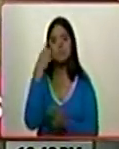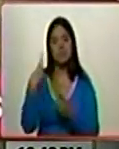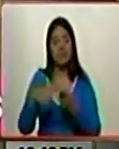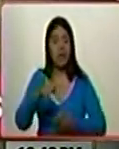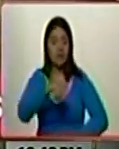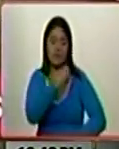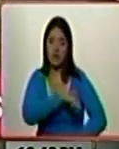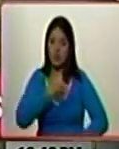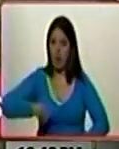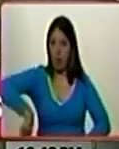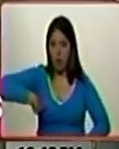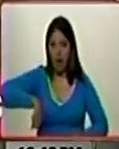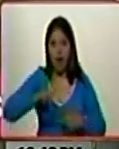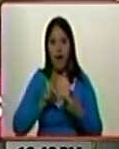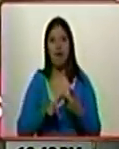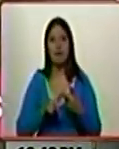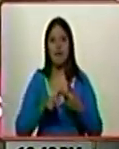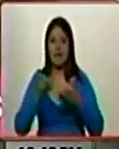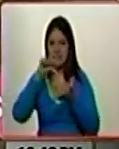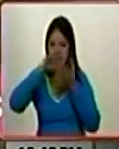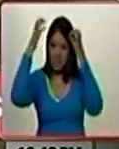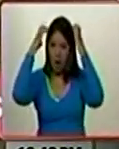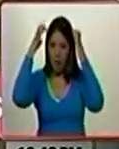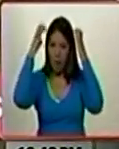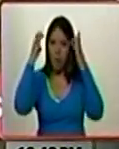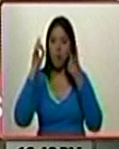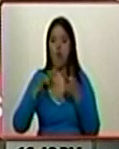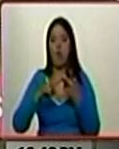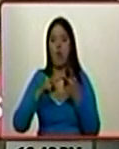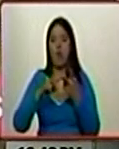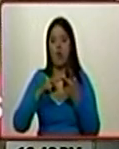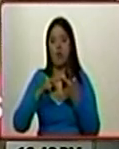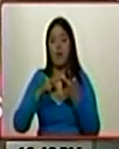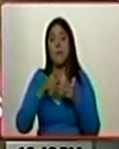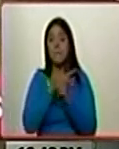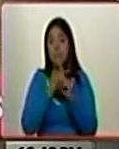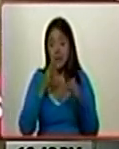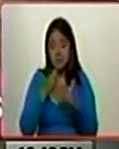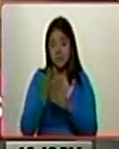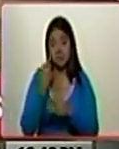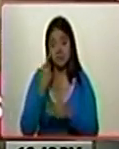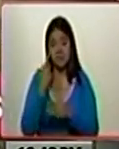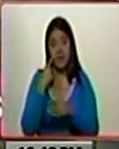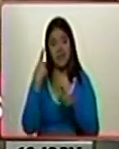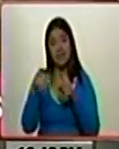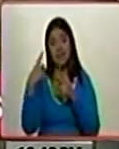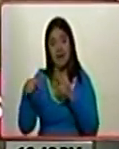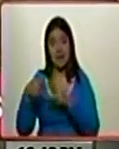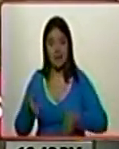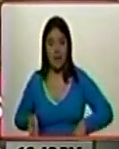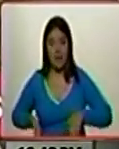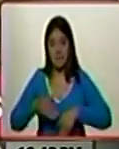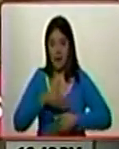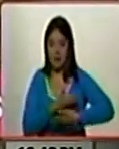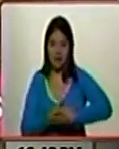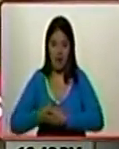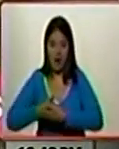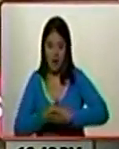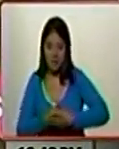desodorantes, champú, cloro jabonoso, pero fíjense la cifra de los pañales en las diferentes presentaciones. Tenemos